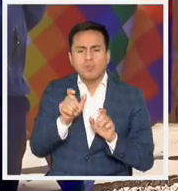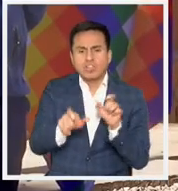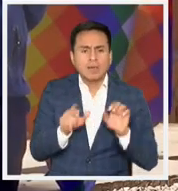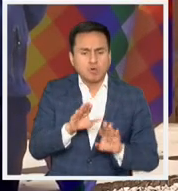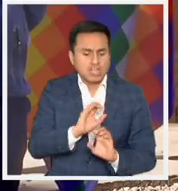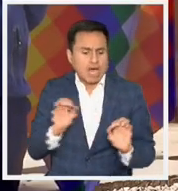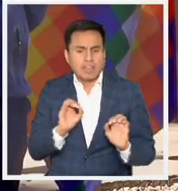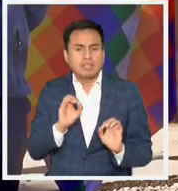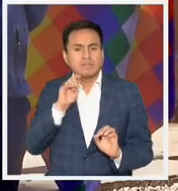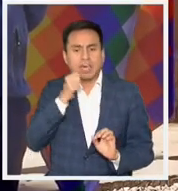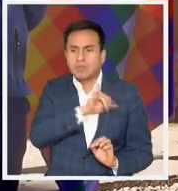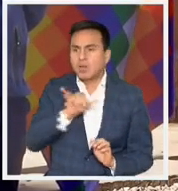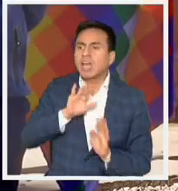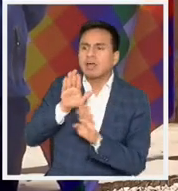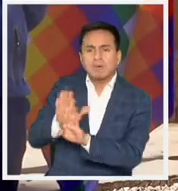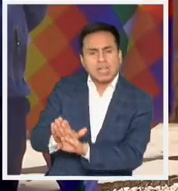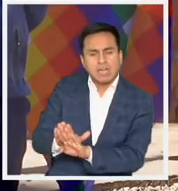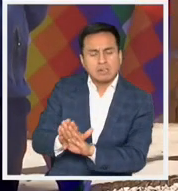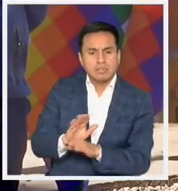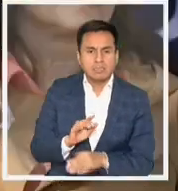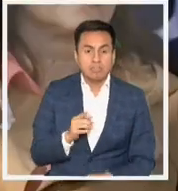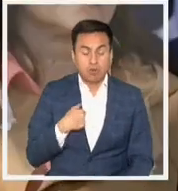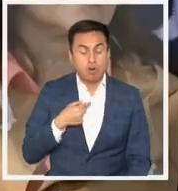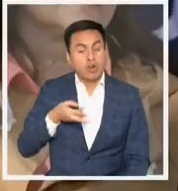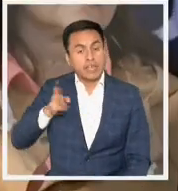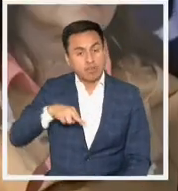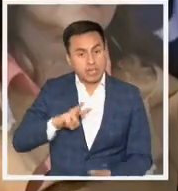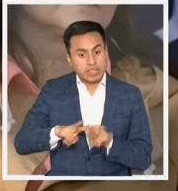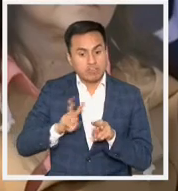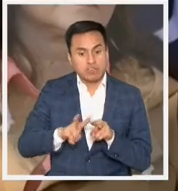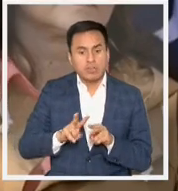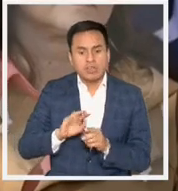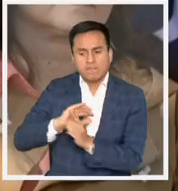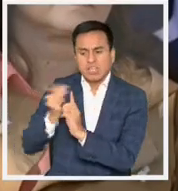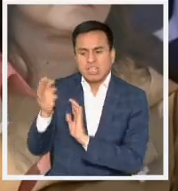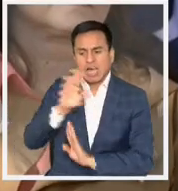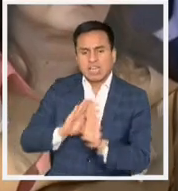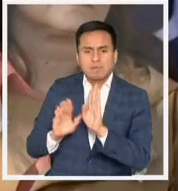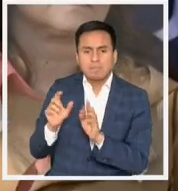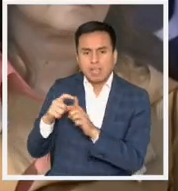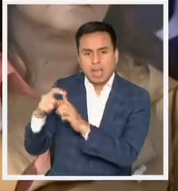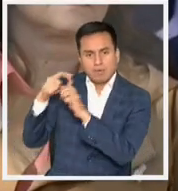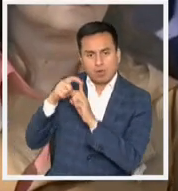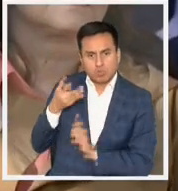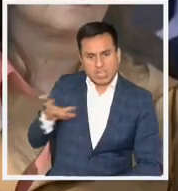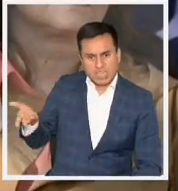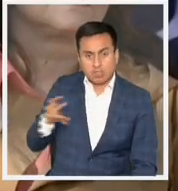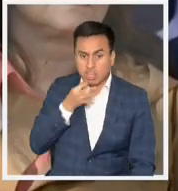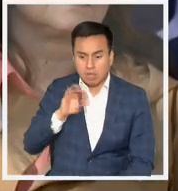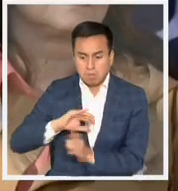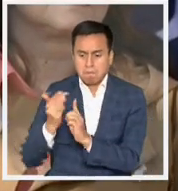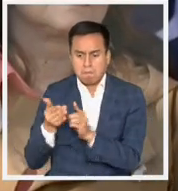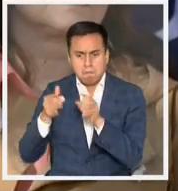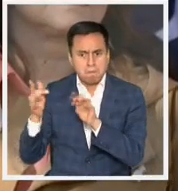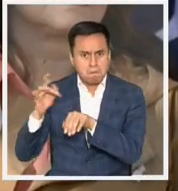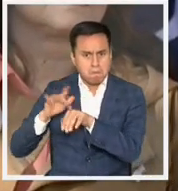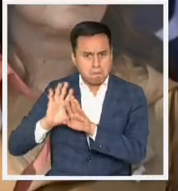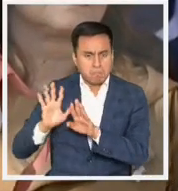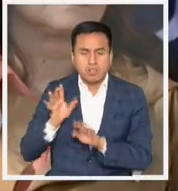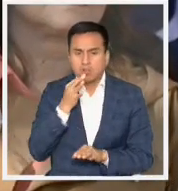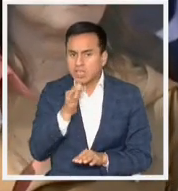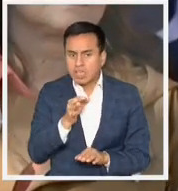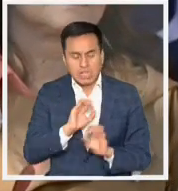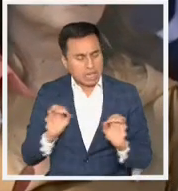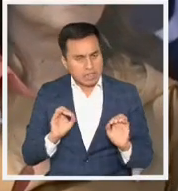por nadie y luego respaldar? Yo reitero lo que he dicho. La palabra blindaje la ocuparon ustedes. Yo no he ocupado la palabra blindaje porque acá no hay